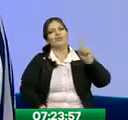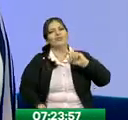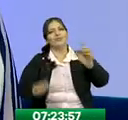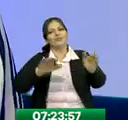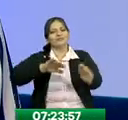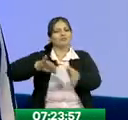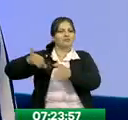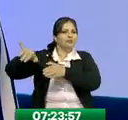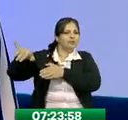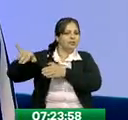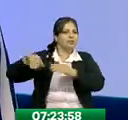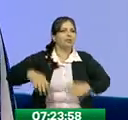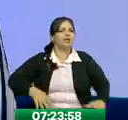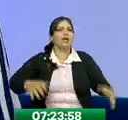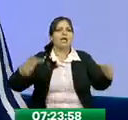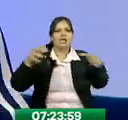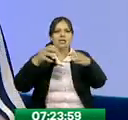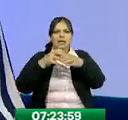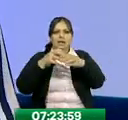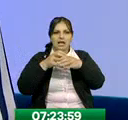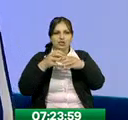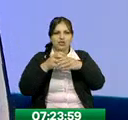y deportistas. Sin embargo,